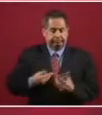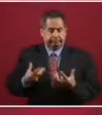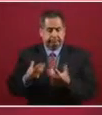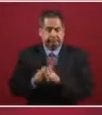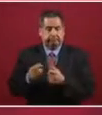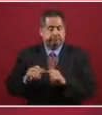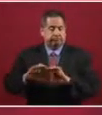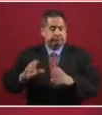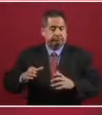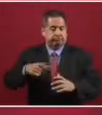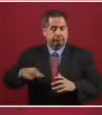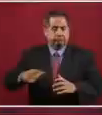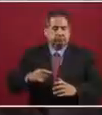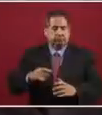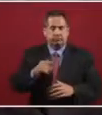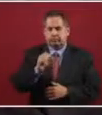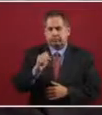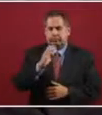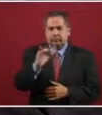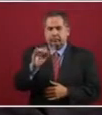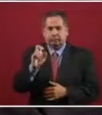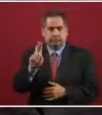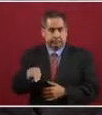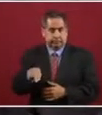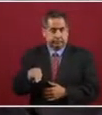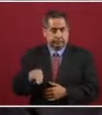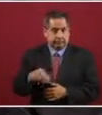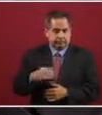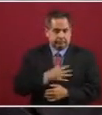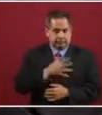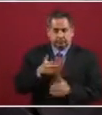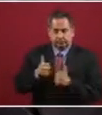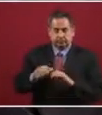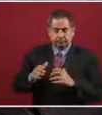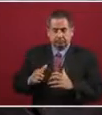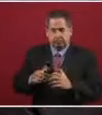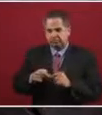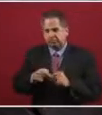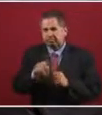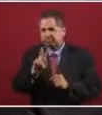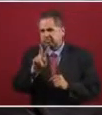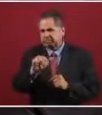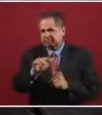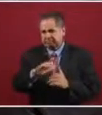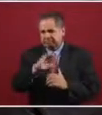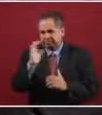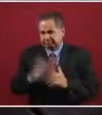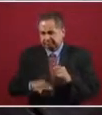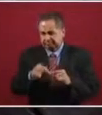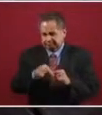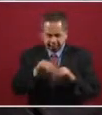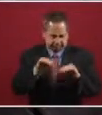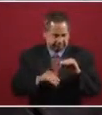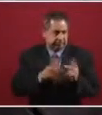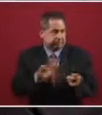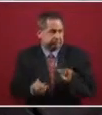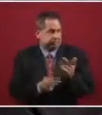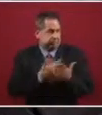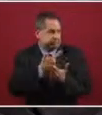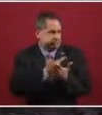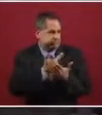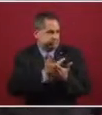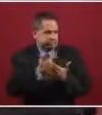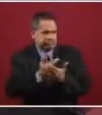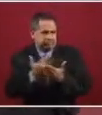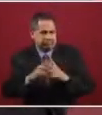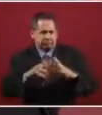del Gabinete de Bienestar y ya estamos por terminar los censos